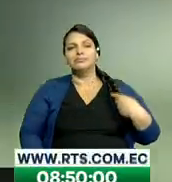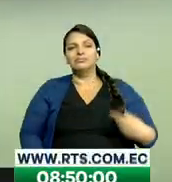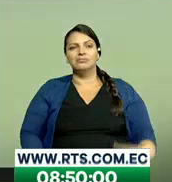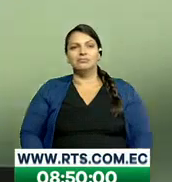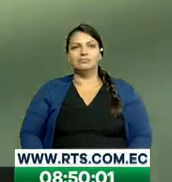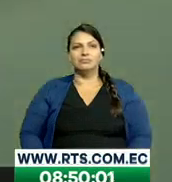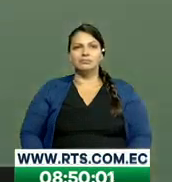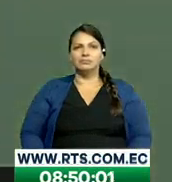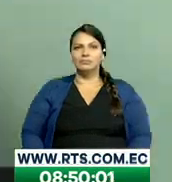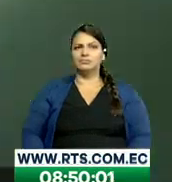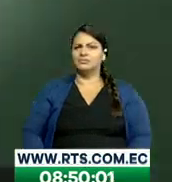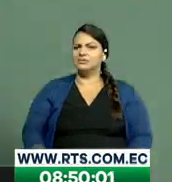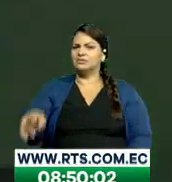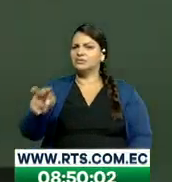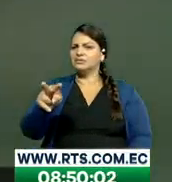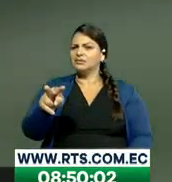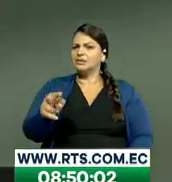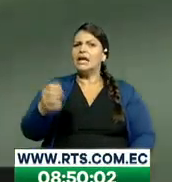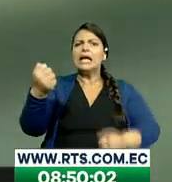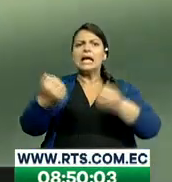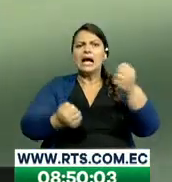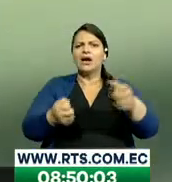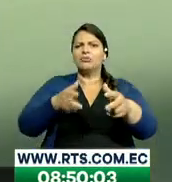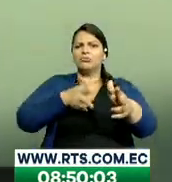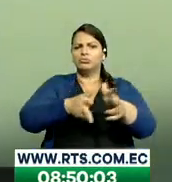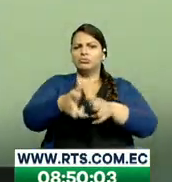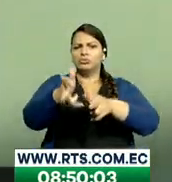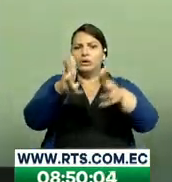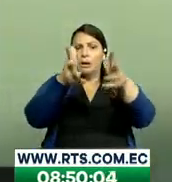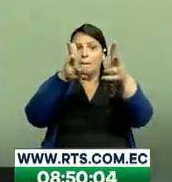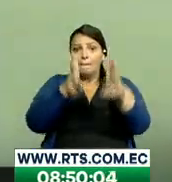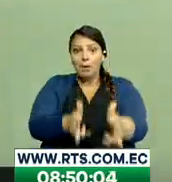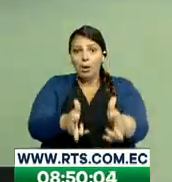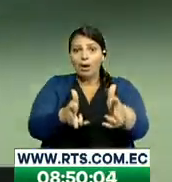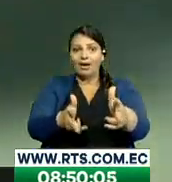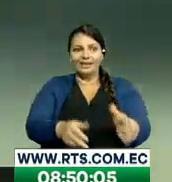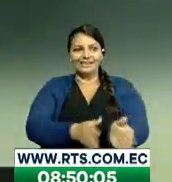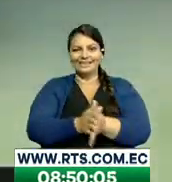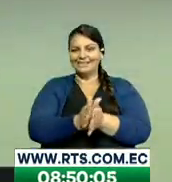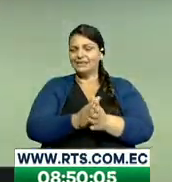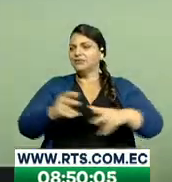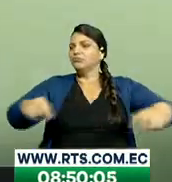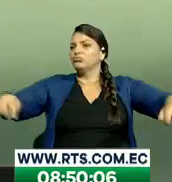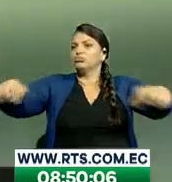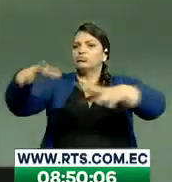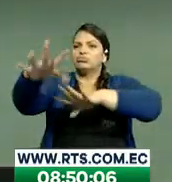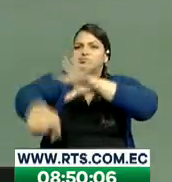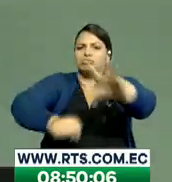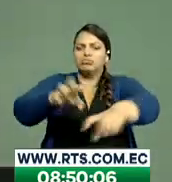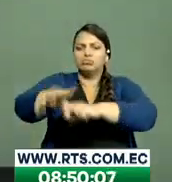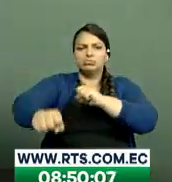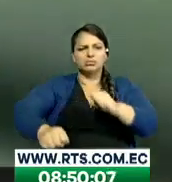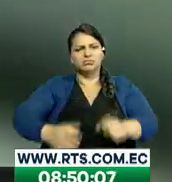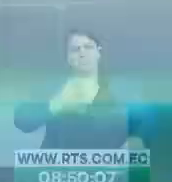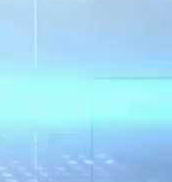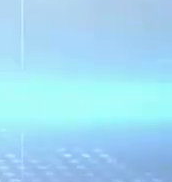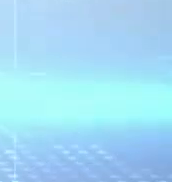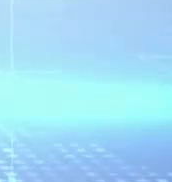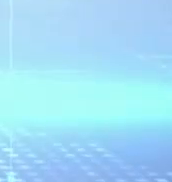Y se siguen bajando la gente para robar. Qué vergüenza que está en el país.